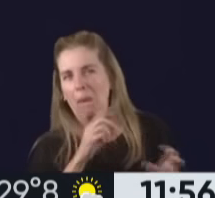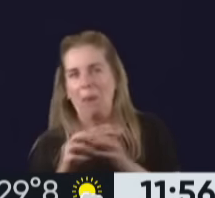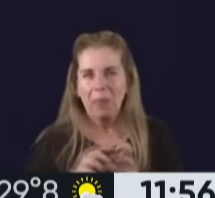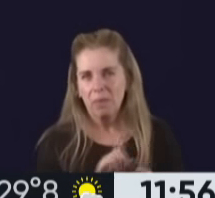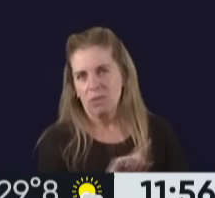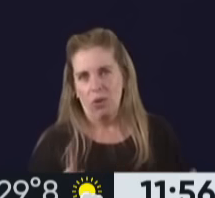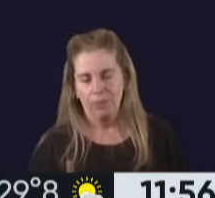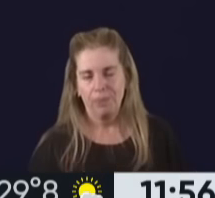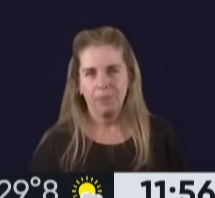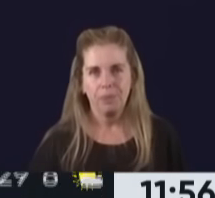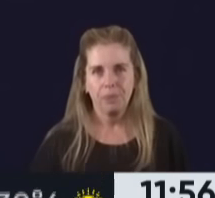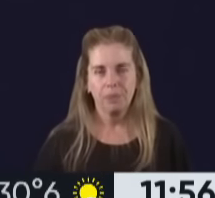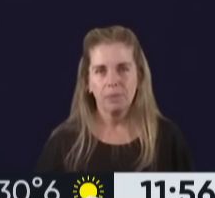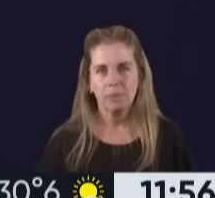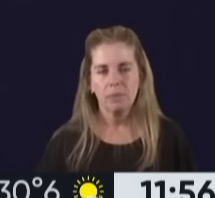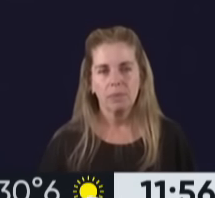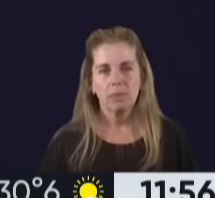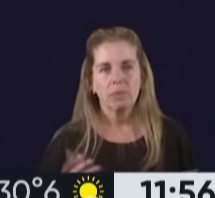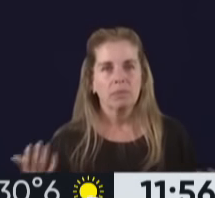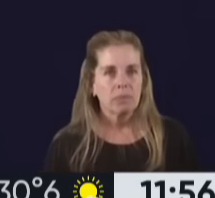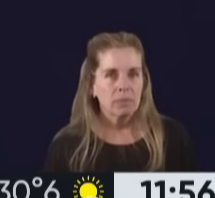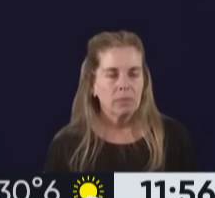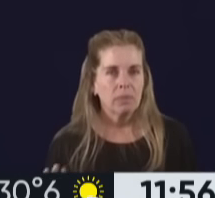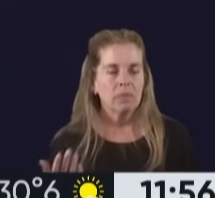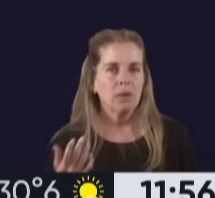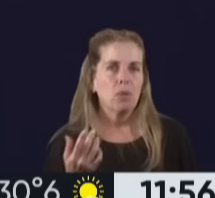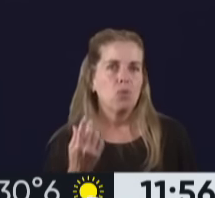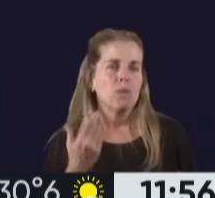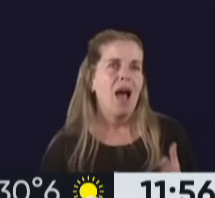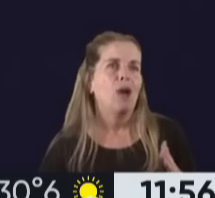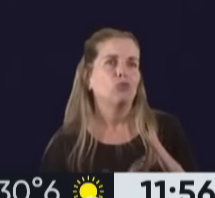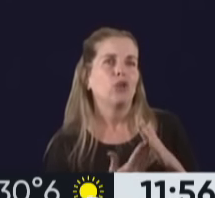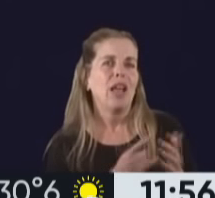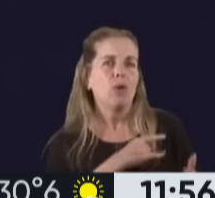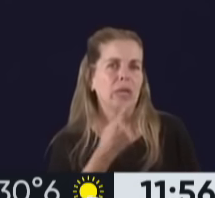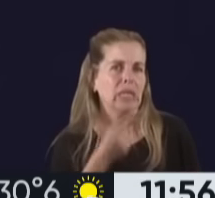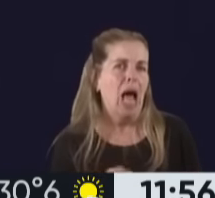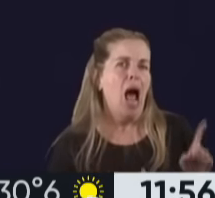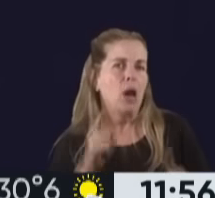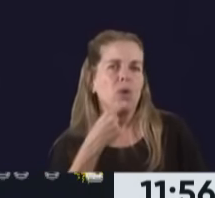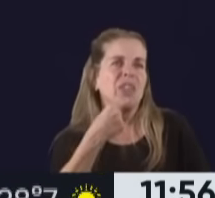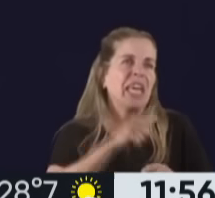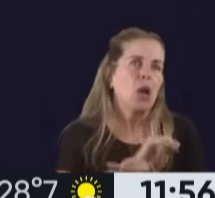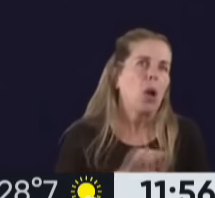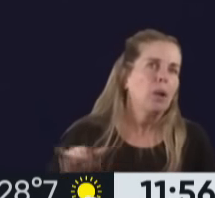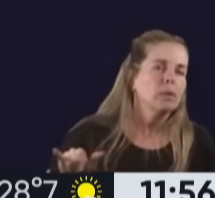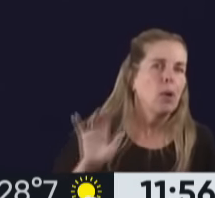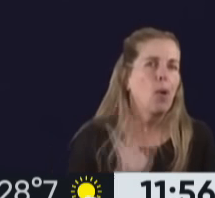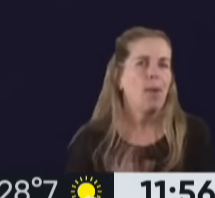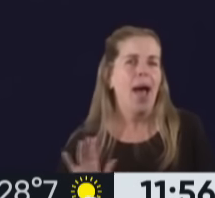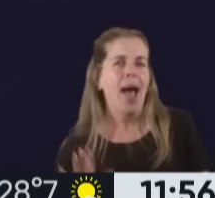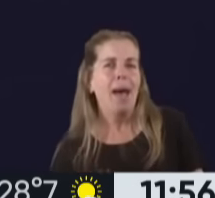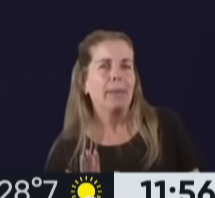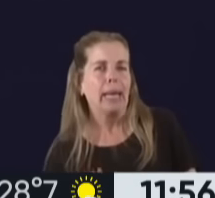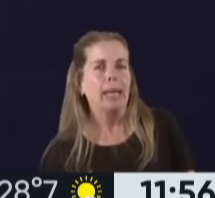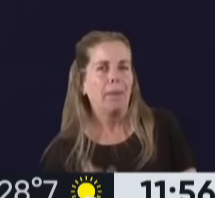ahora. La amenaza de cierre de universidades, de privatización de universidades y de no sé cuánta pavada más que han